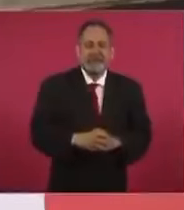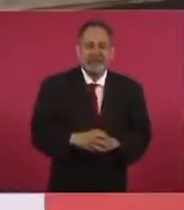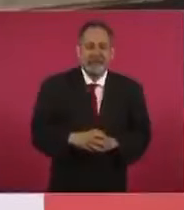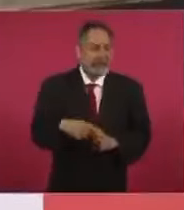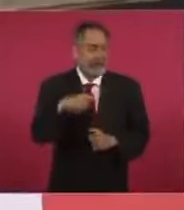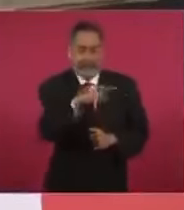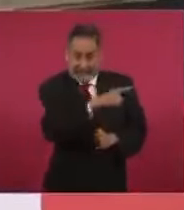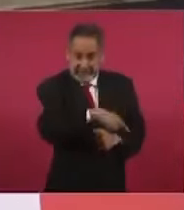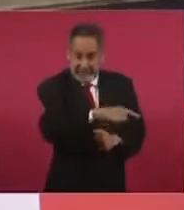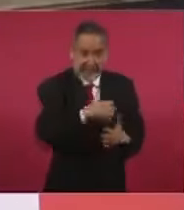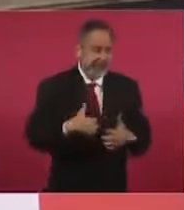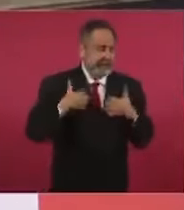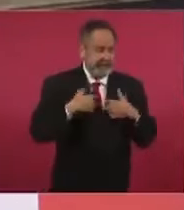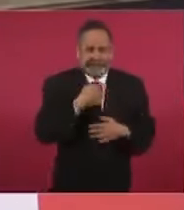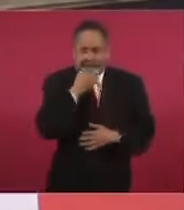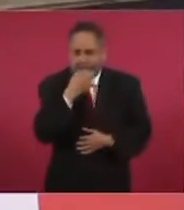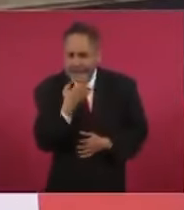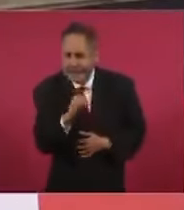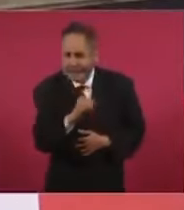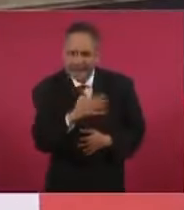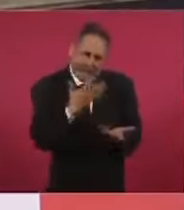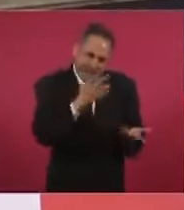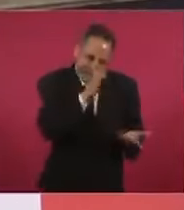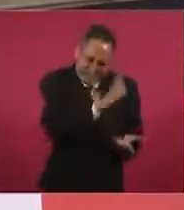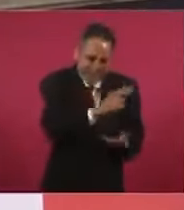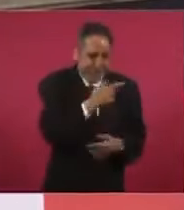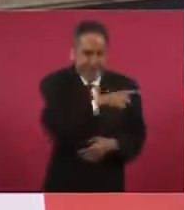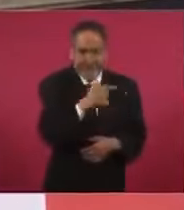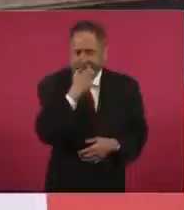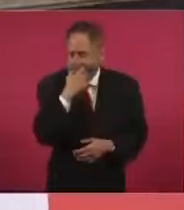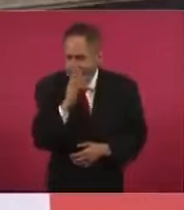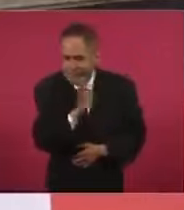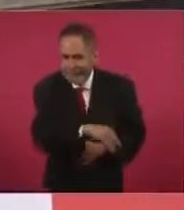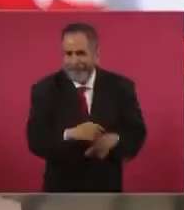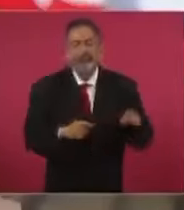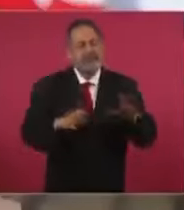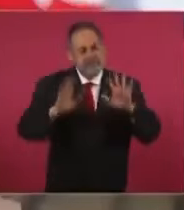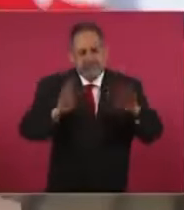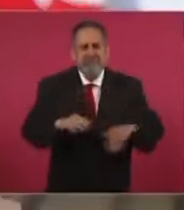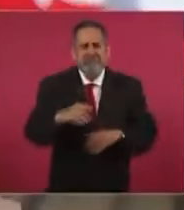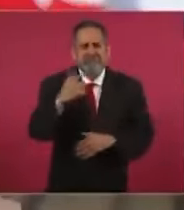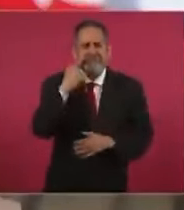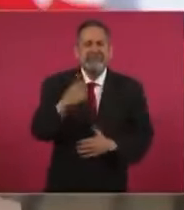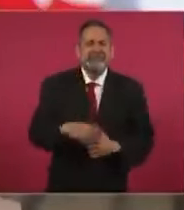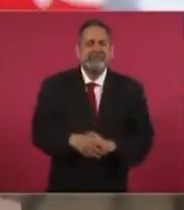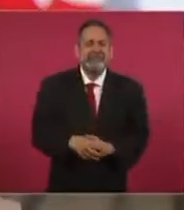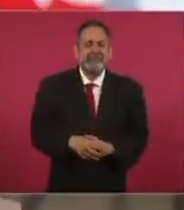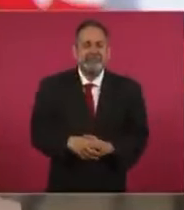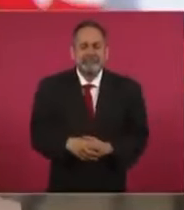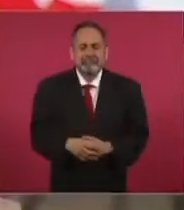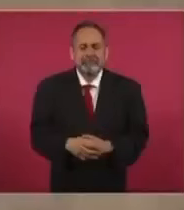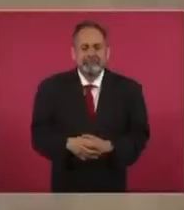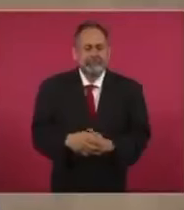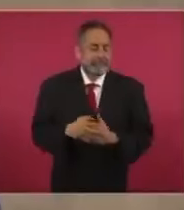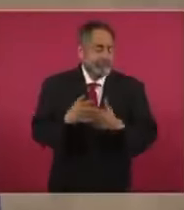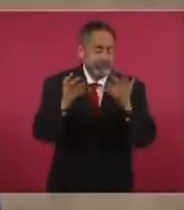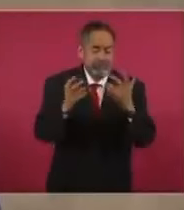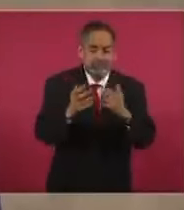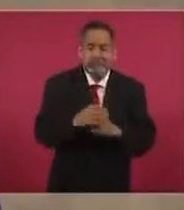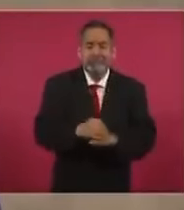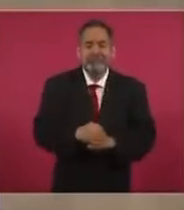hacen hasta el ridículo, lo digo con todo respeto, y no podríamos